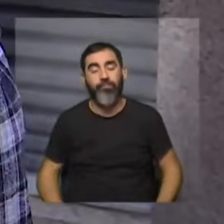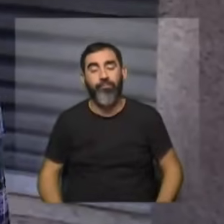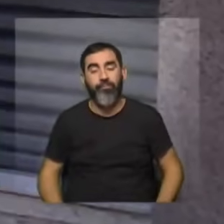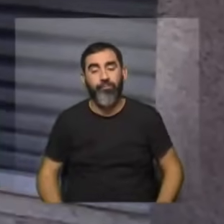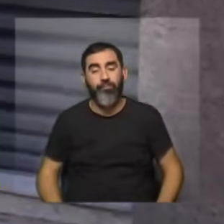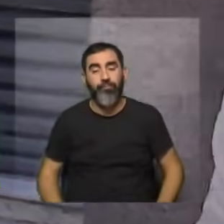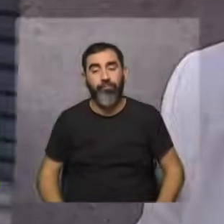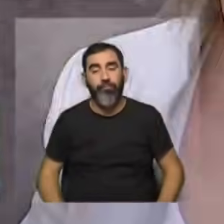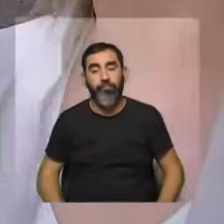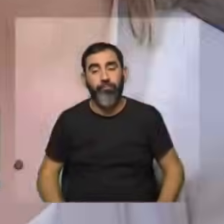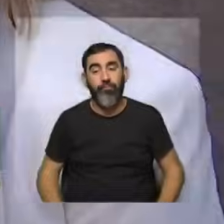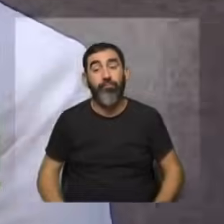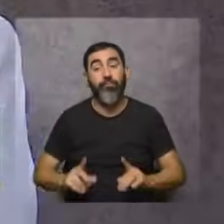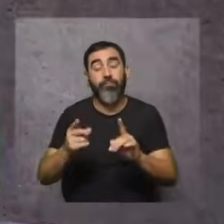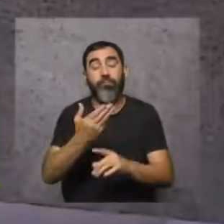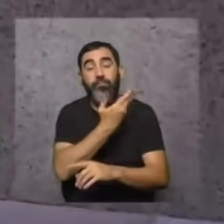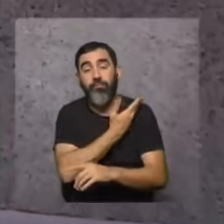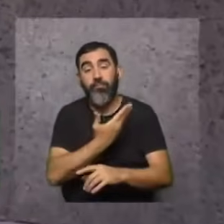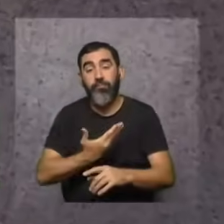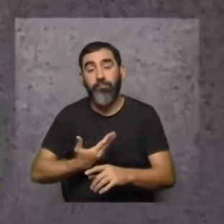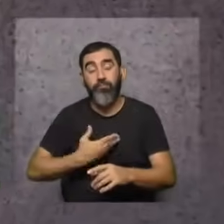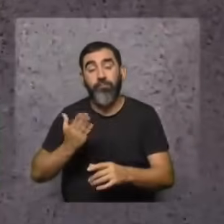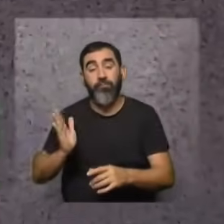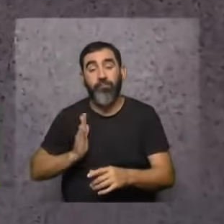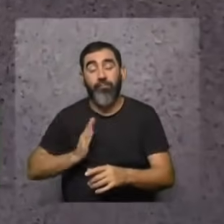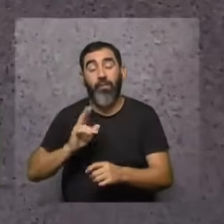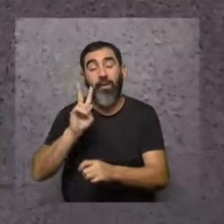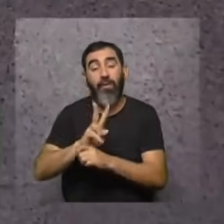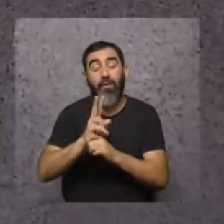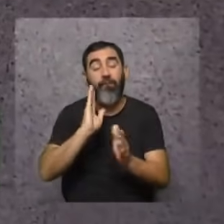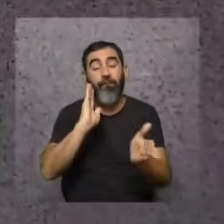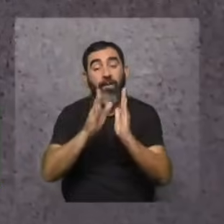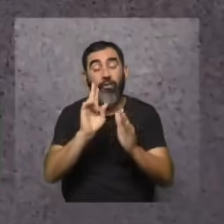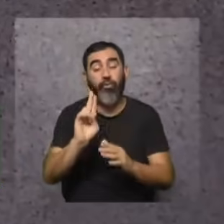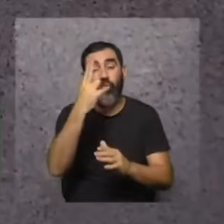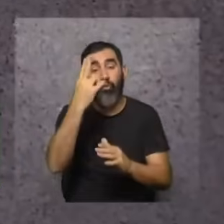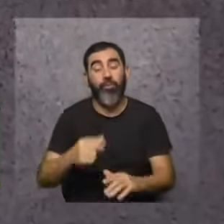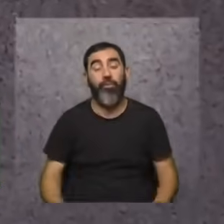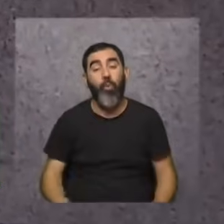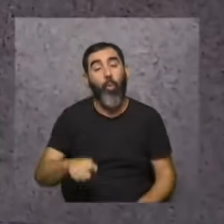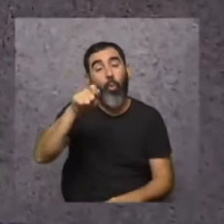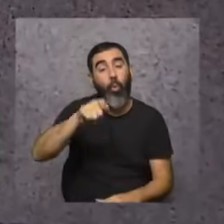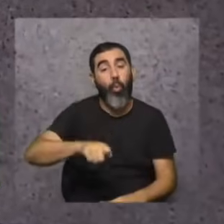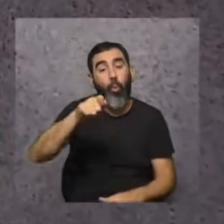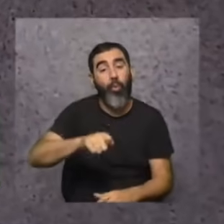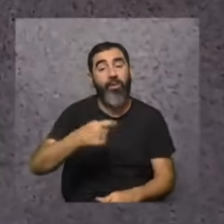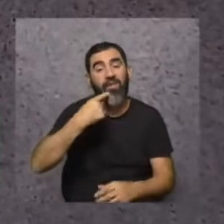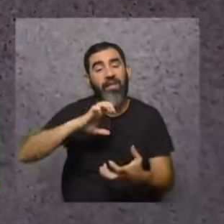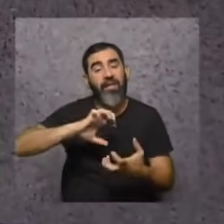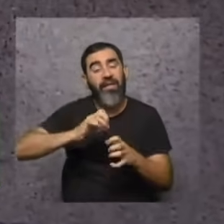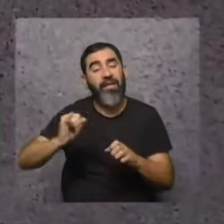de esto, estamos incorporando también a la presidenta de los defensores de nuestro país. Los jueces hablan de una